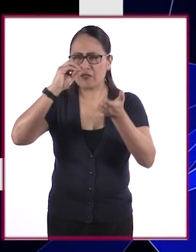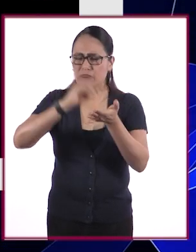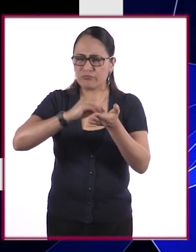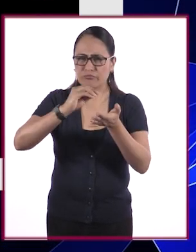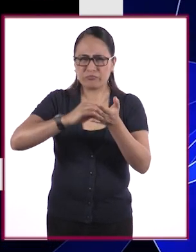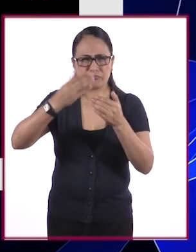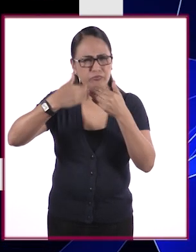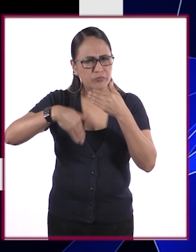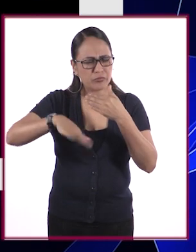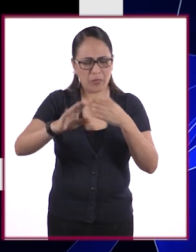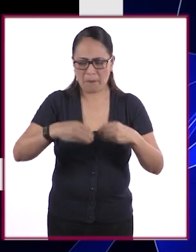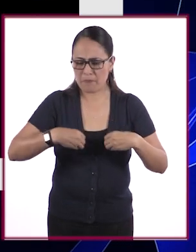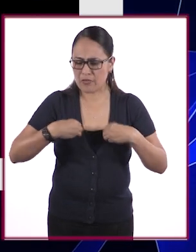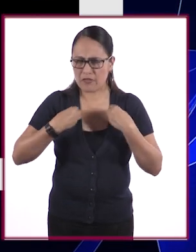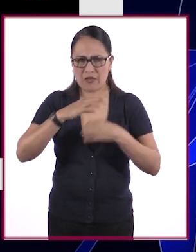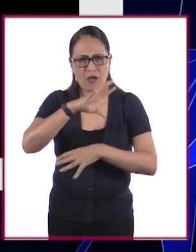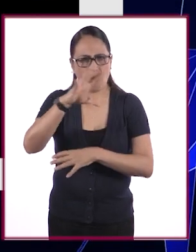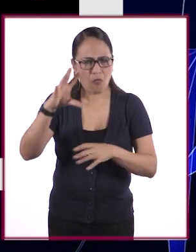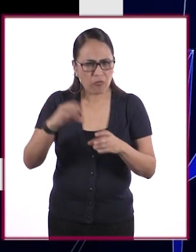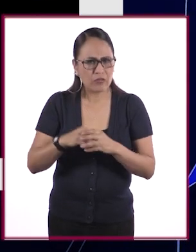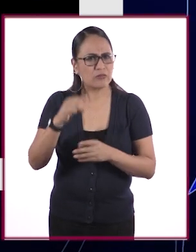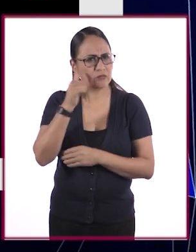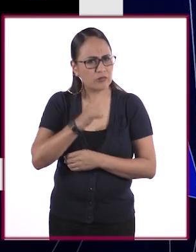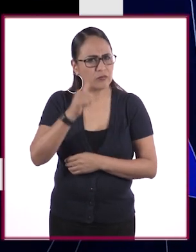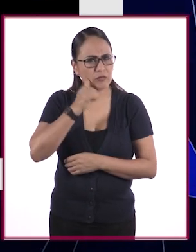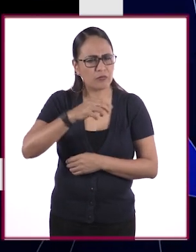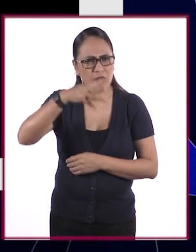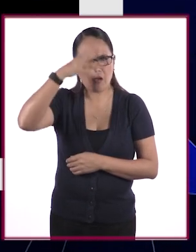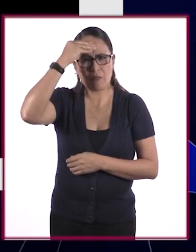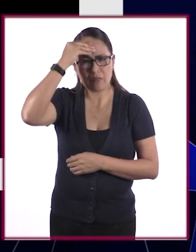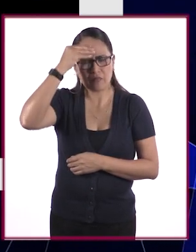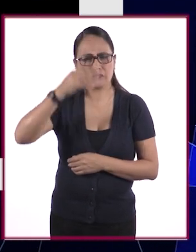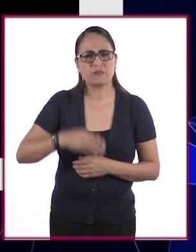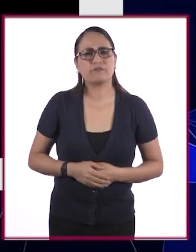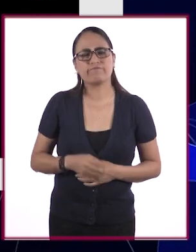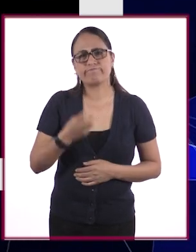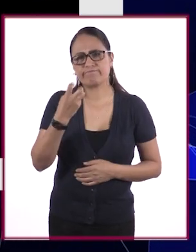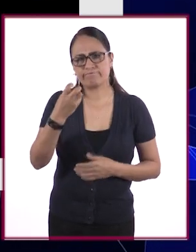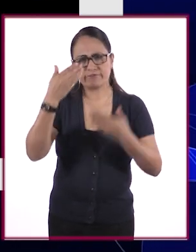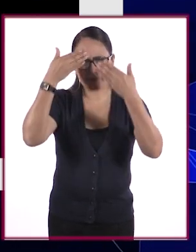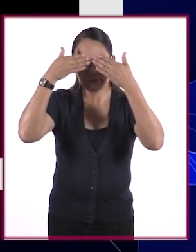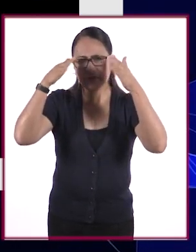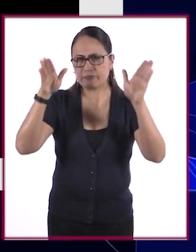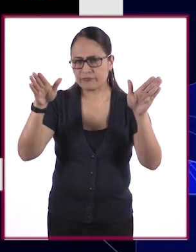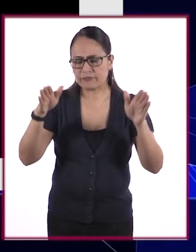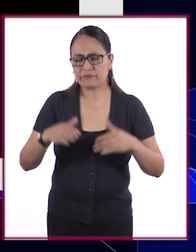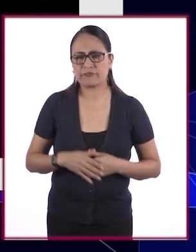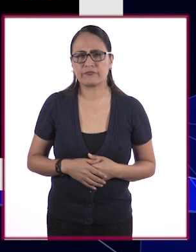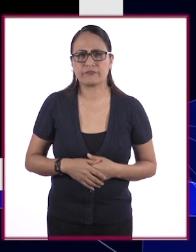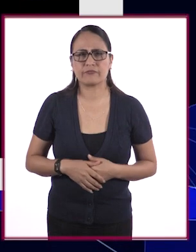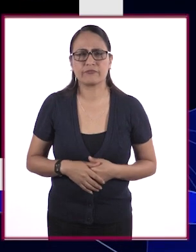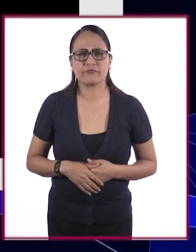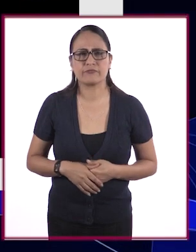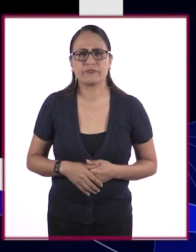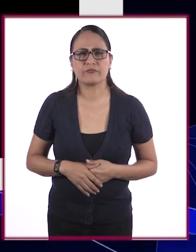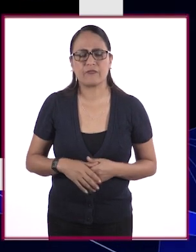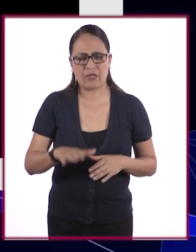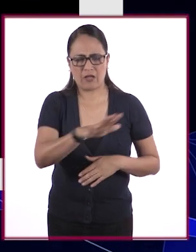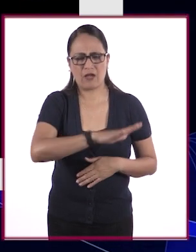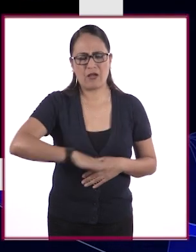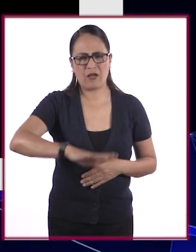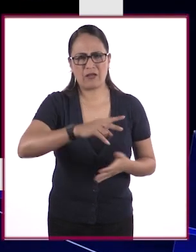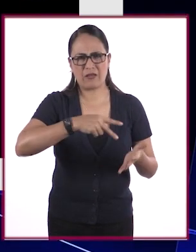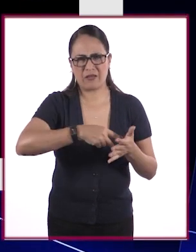aprendizaje durante toda la vida. Para eso hay que estar abierto. Creo que en el sector de ingeniería,